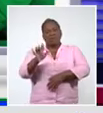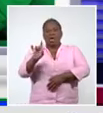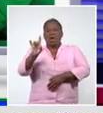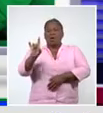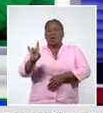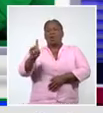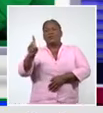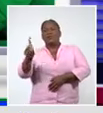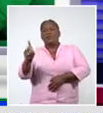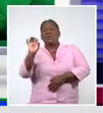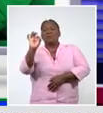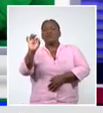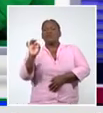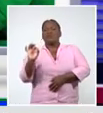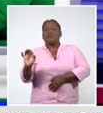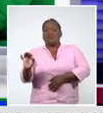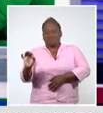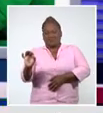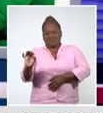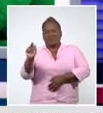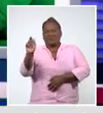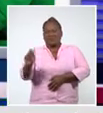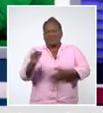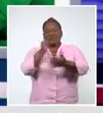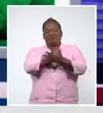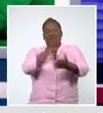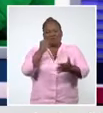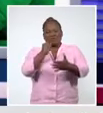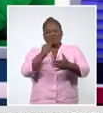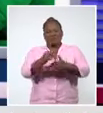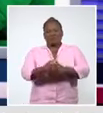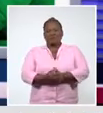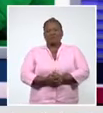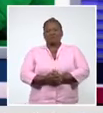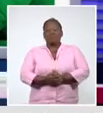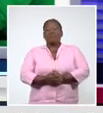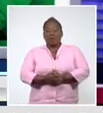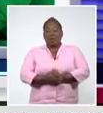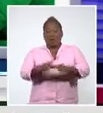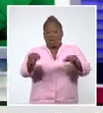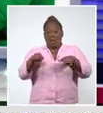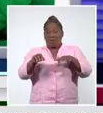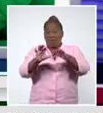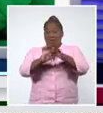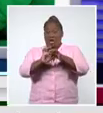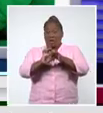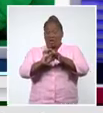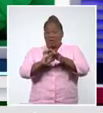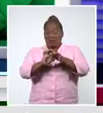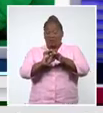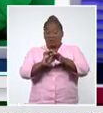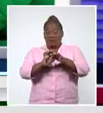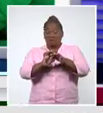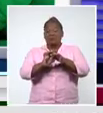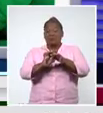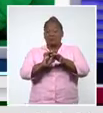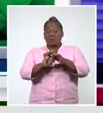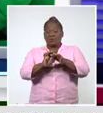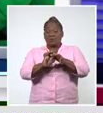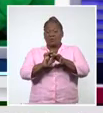91% de todos los confirmados. En terapia intensiva, una cifra